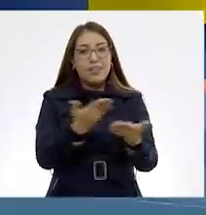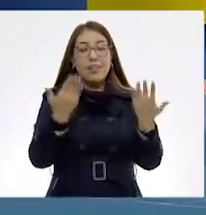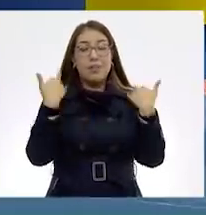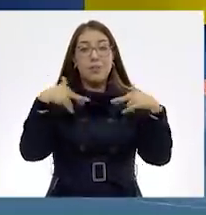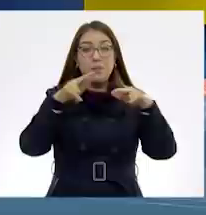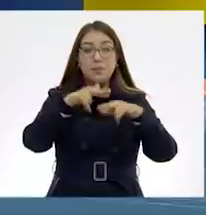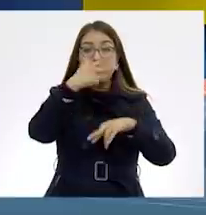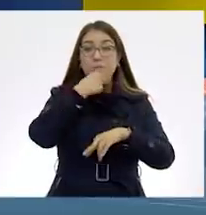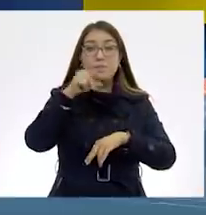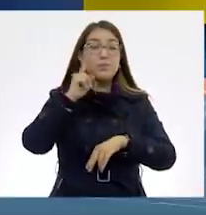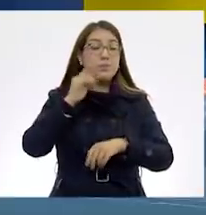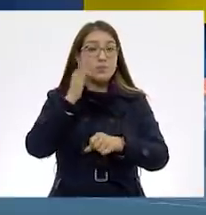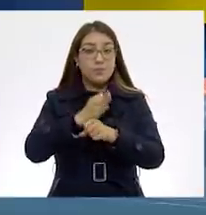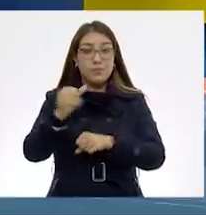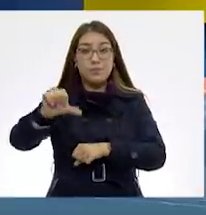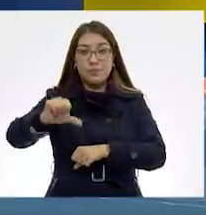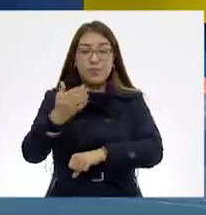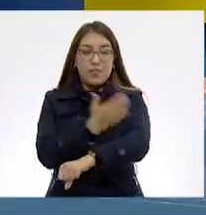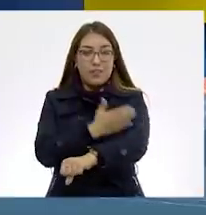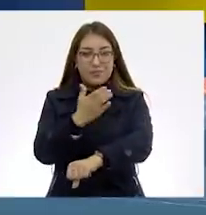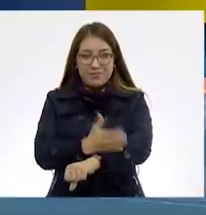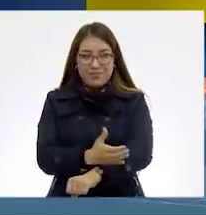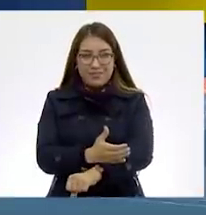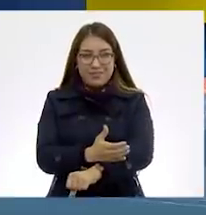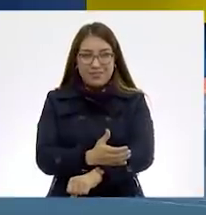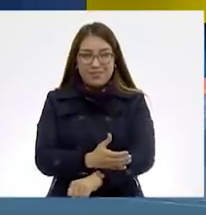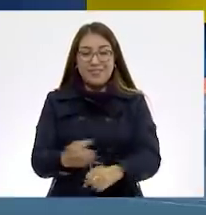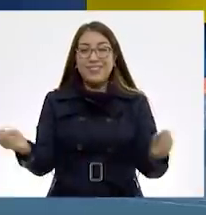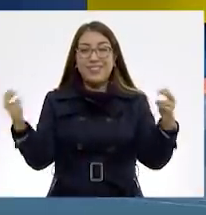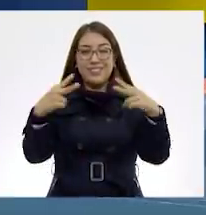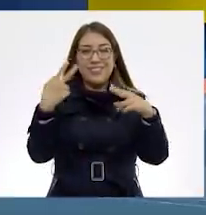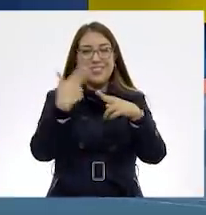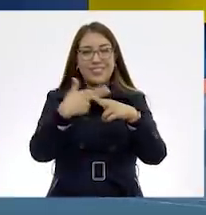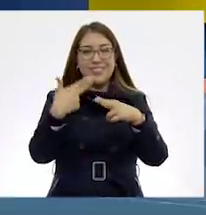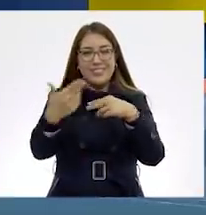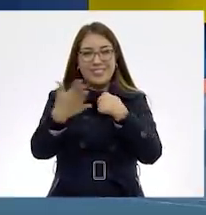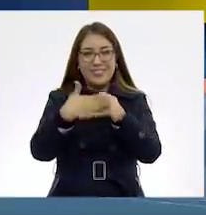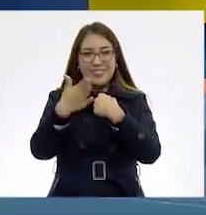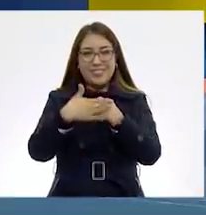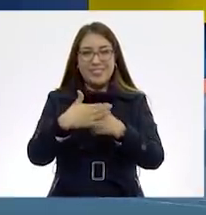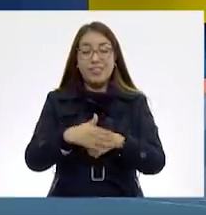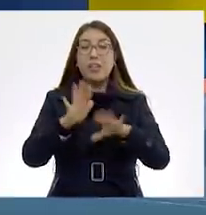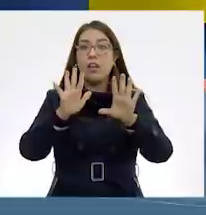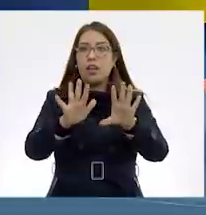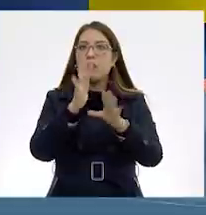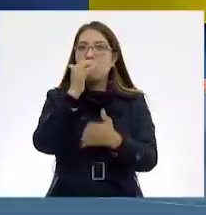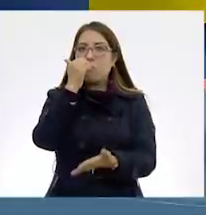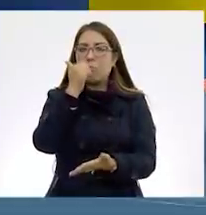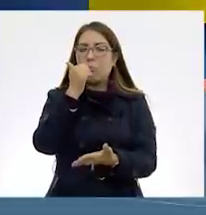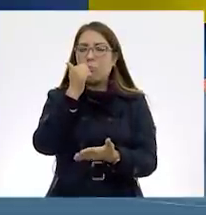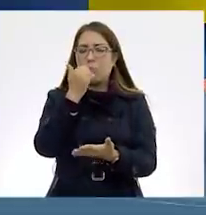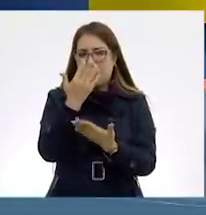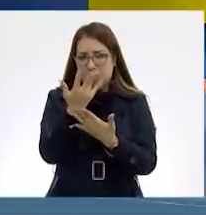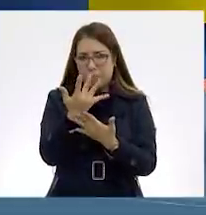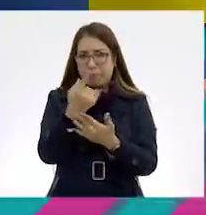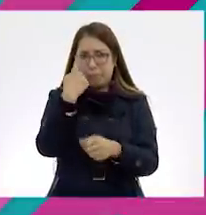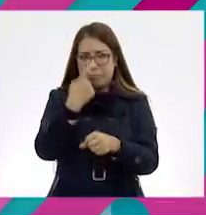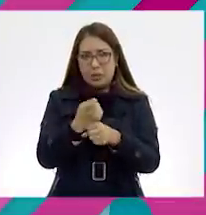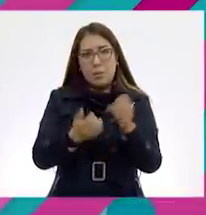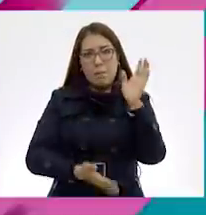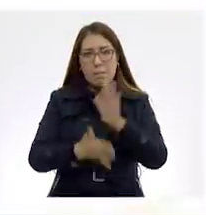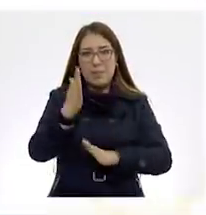maestros y las maestras que nos acompañaron el día de hoy. Hasta la próxima. Pero antes, a movernos un